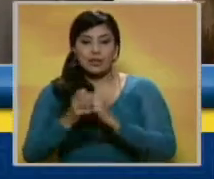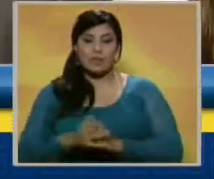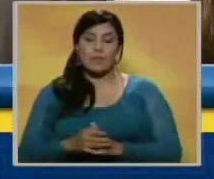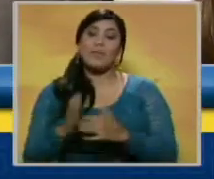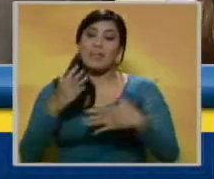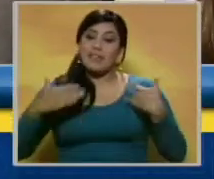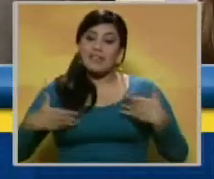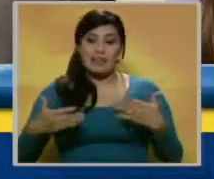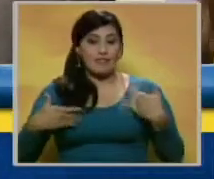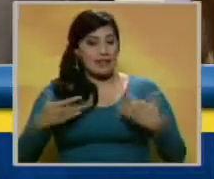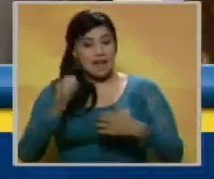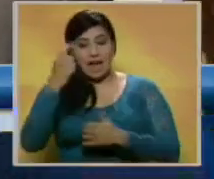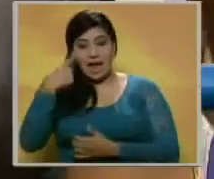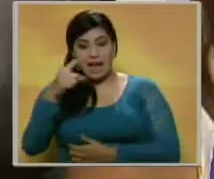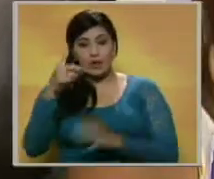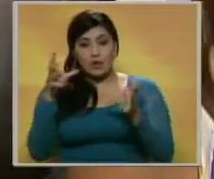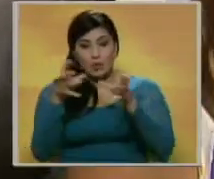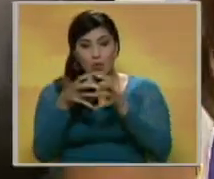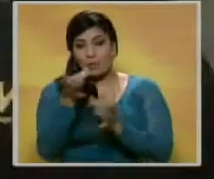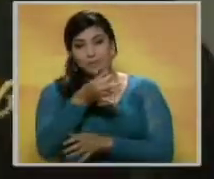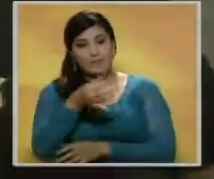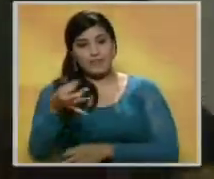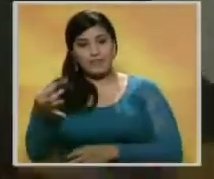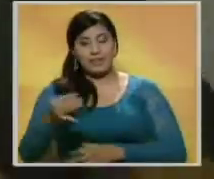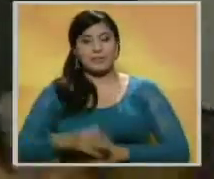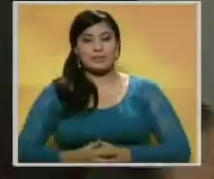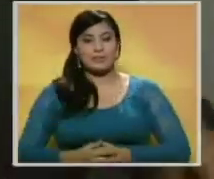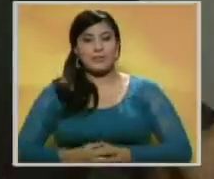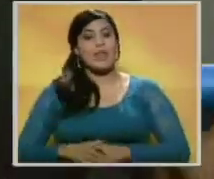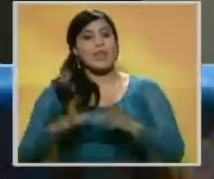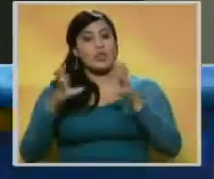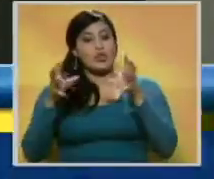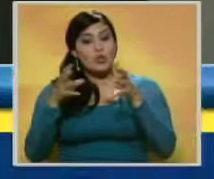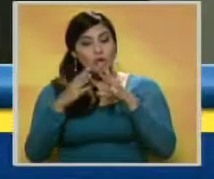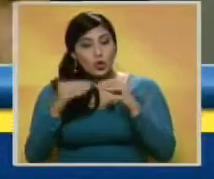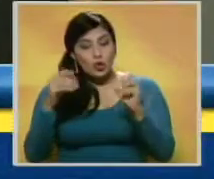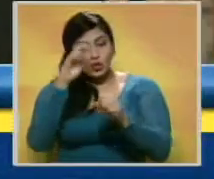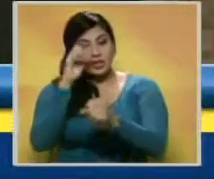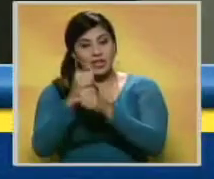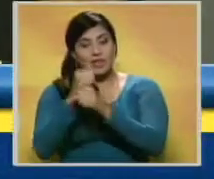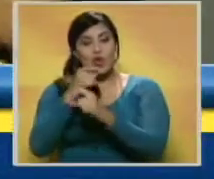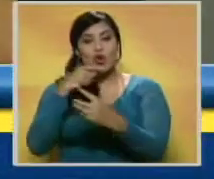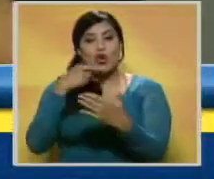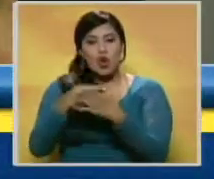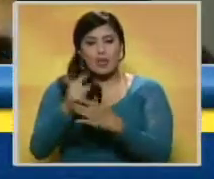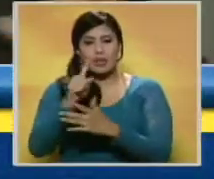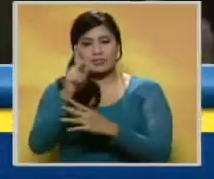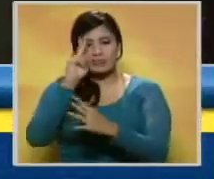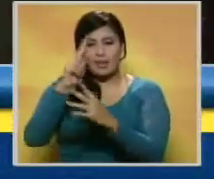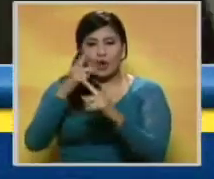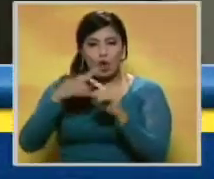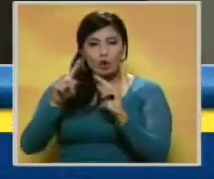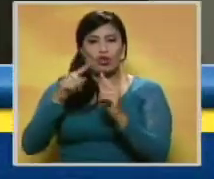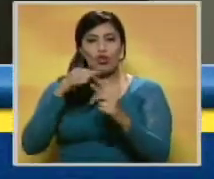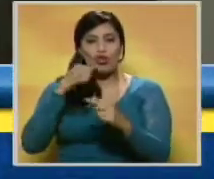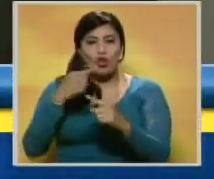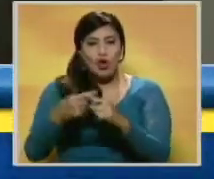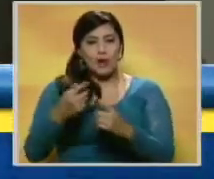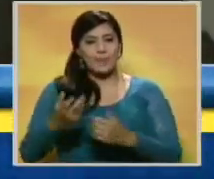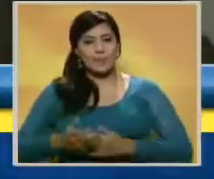bueno, feliz de estar aquí con este grupo fabuloso. Aquí todo el mundo trabajamos con puro apodo. Nosotros tratamos por cariño con apodo. Todo el